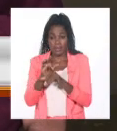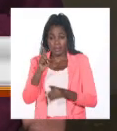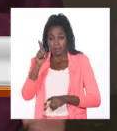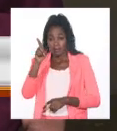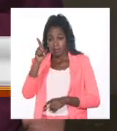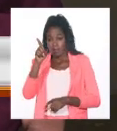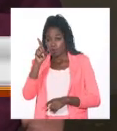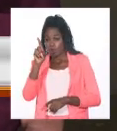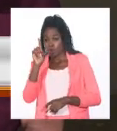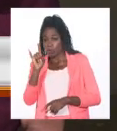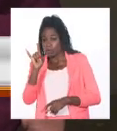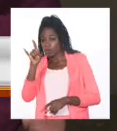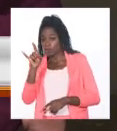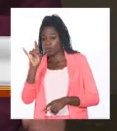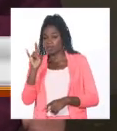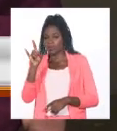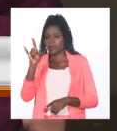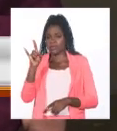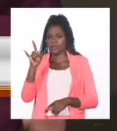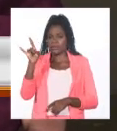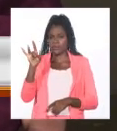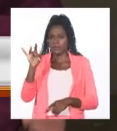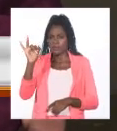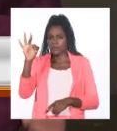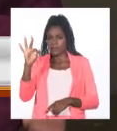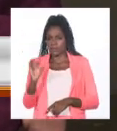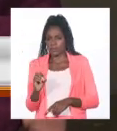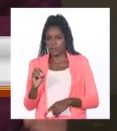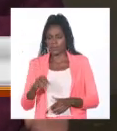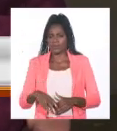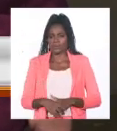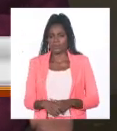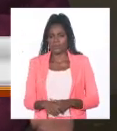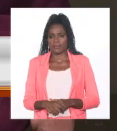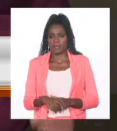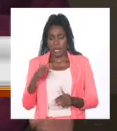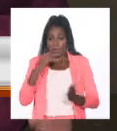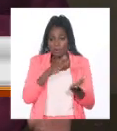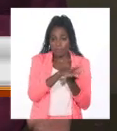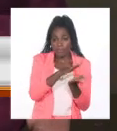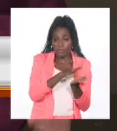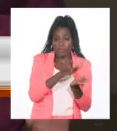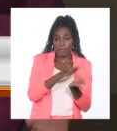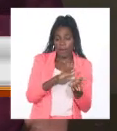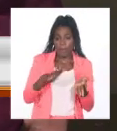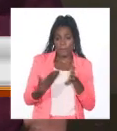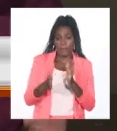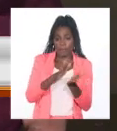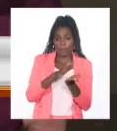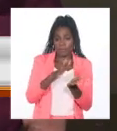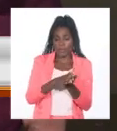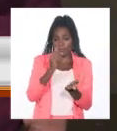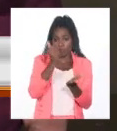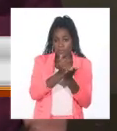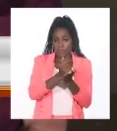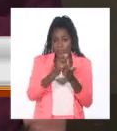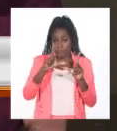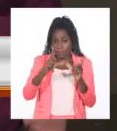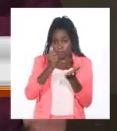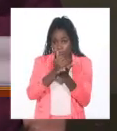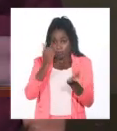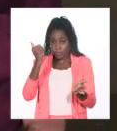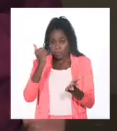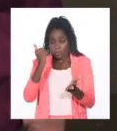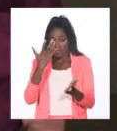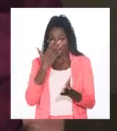1880, ya estaba terminado completamente, se conserva en el Archivo Provincial la certificación del maestro de obra, Juan